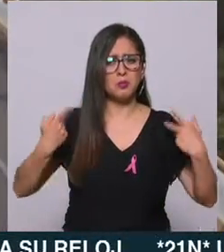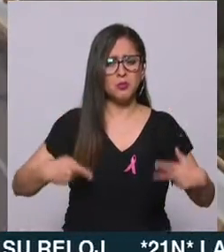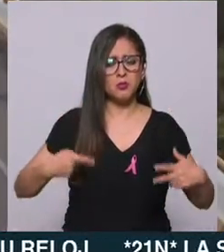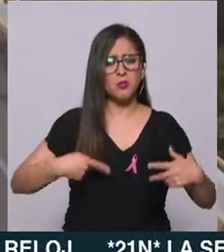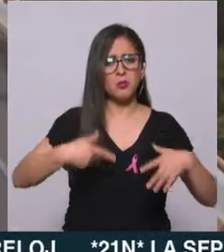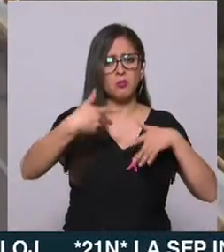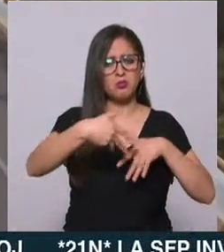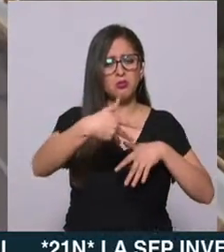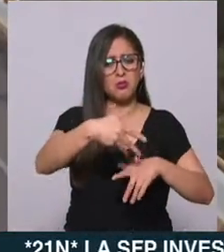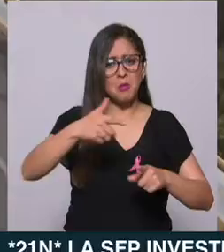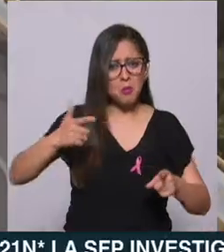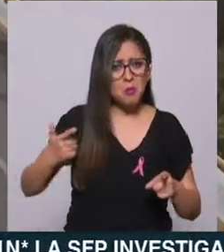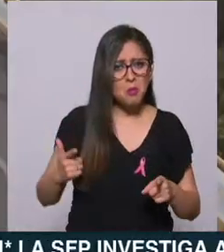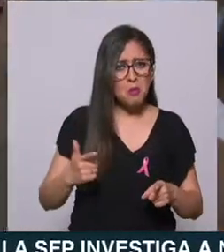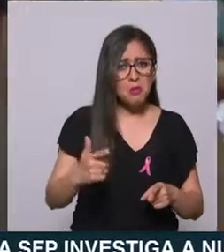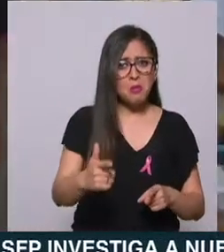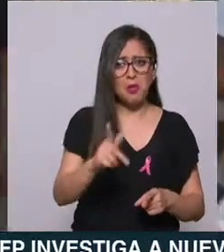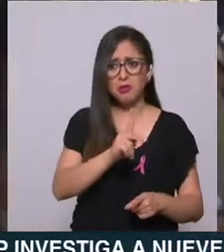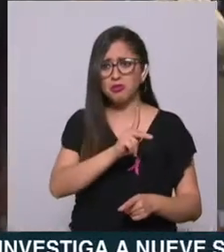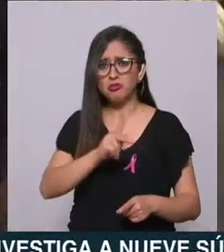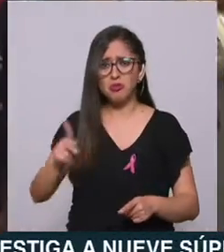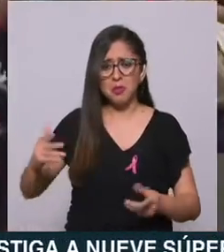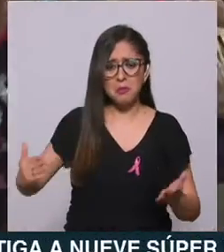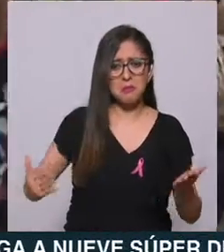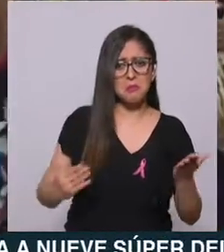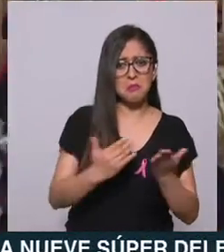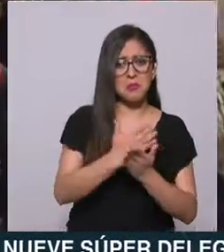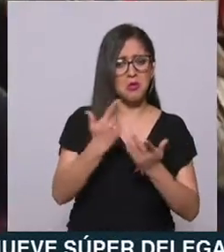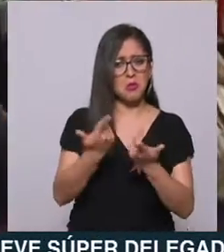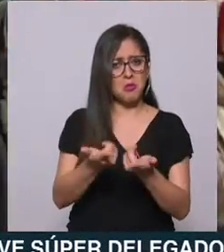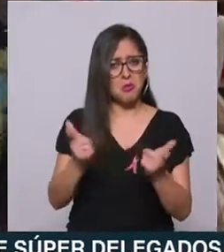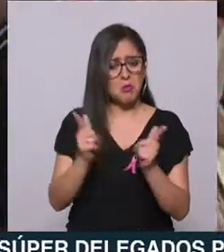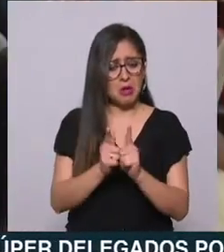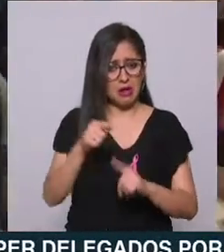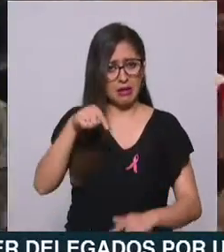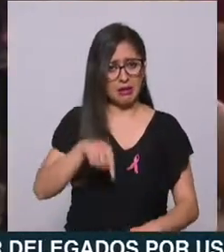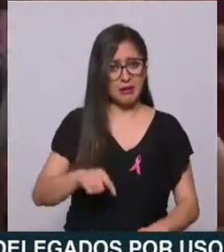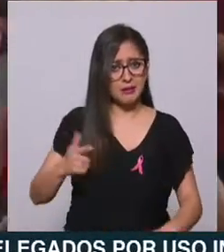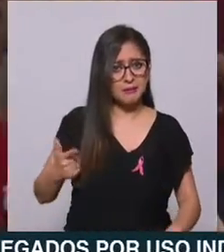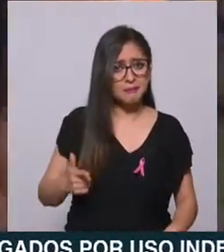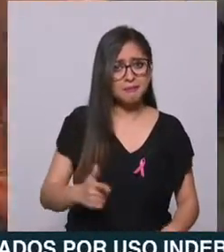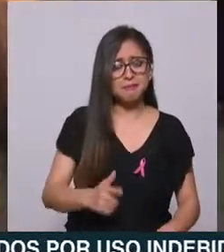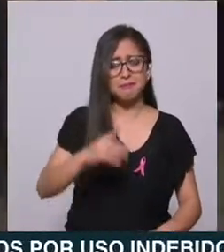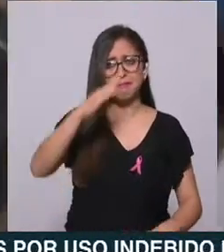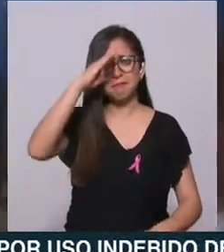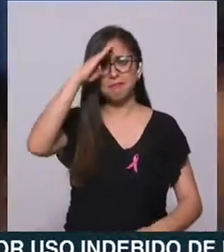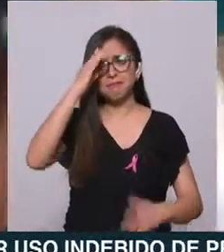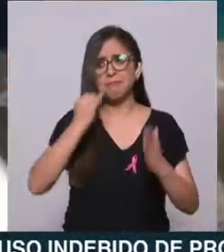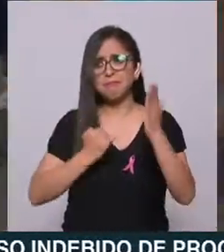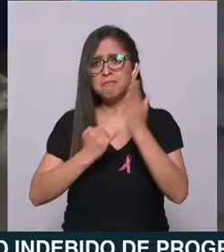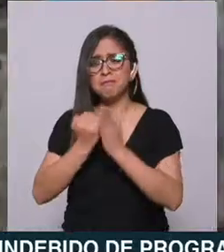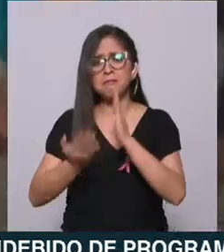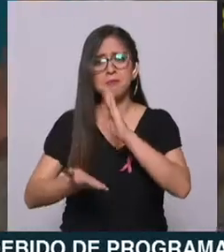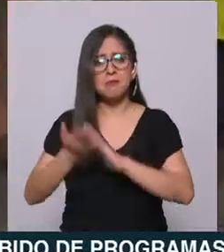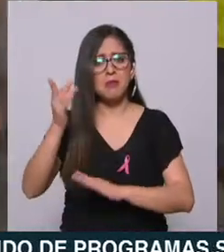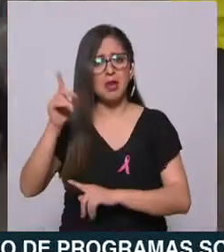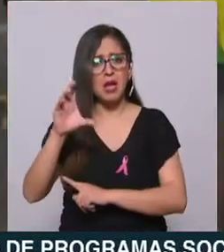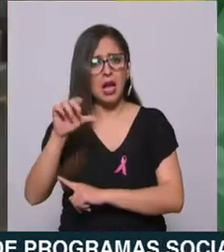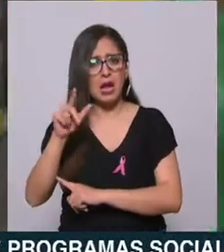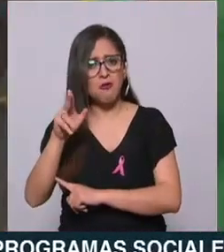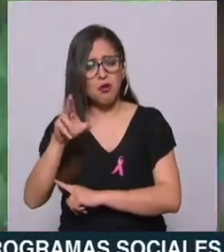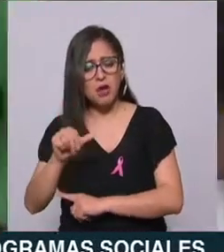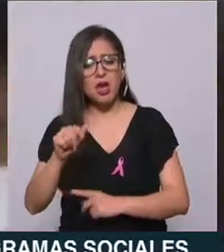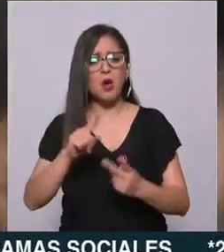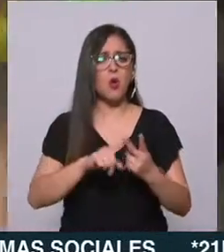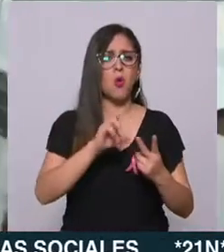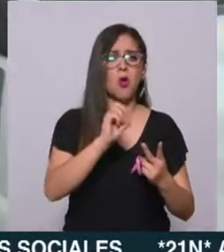por Guanajuato, pasaron casi todas las caravanas, y aquí llegando a Guanajuato decidían si se iban hacia California o si se iban